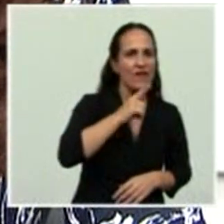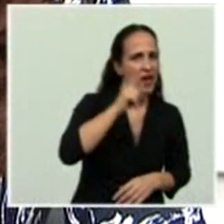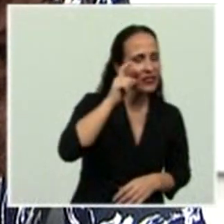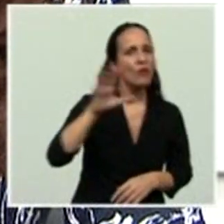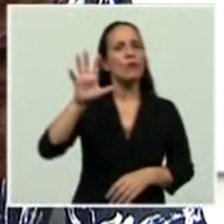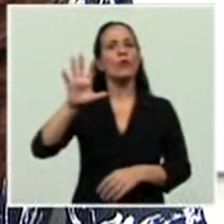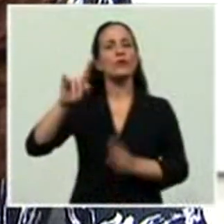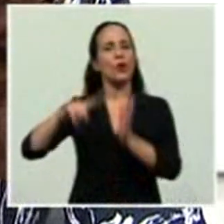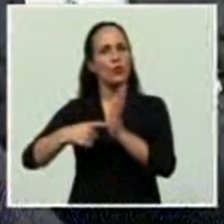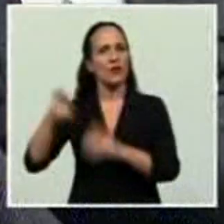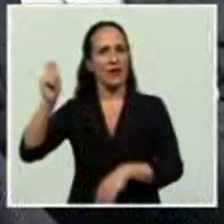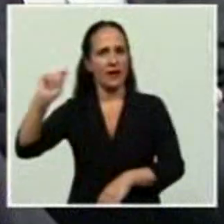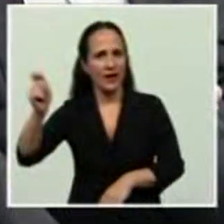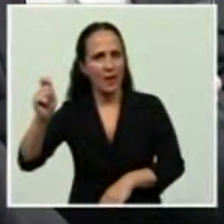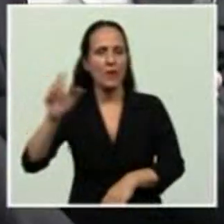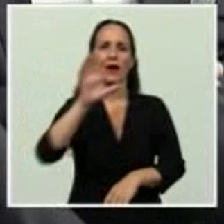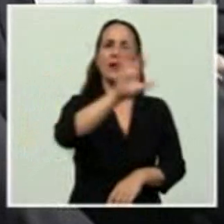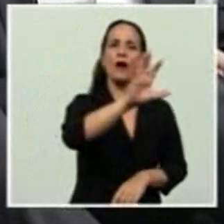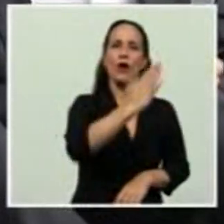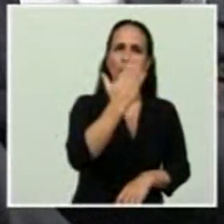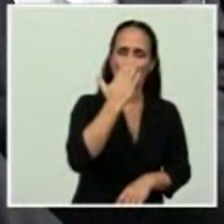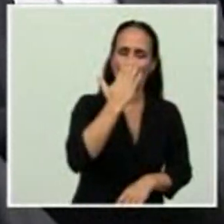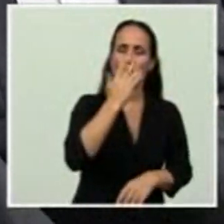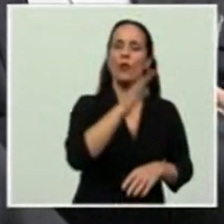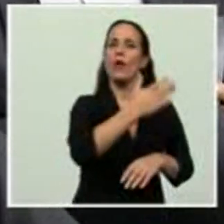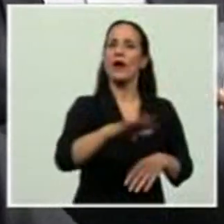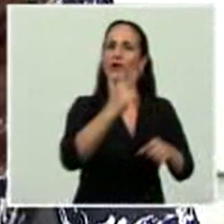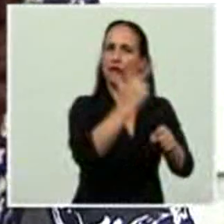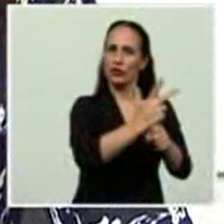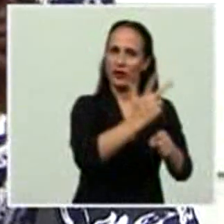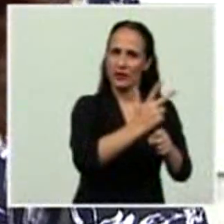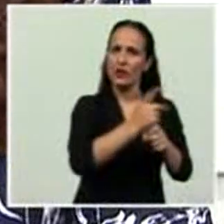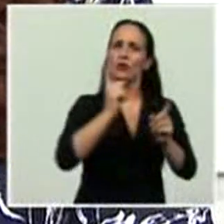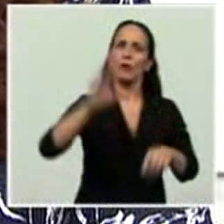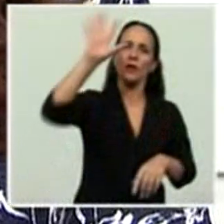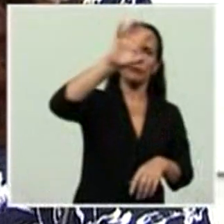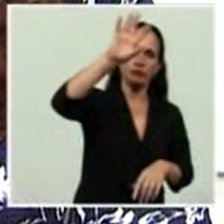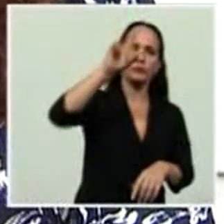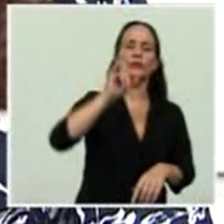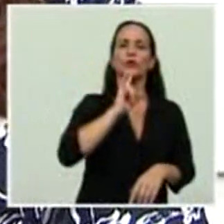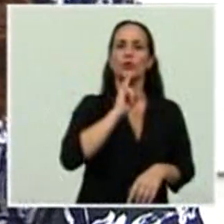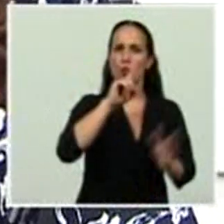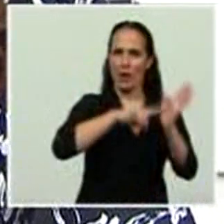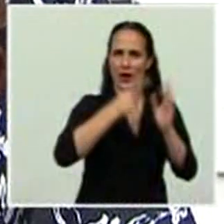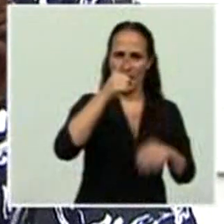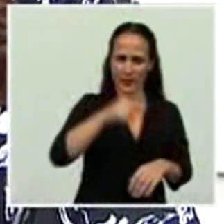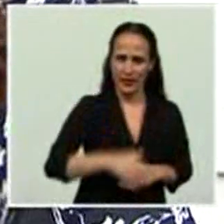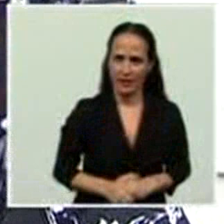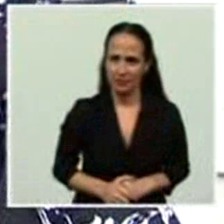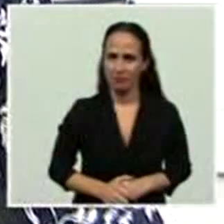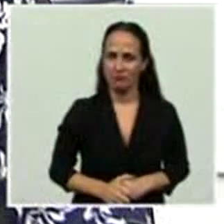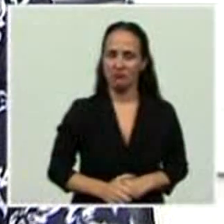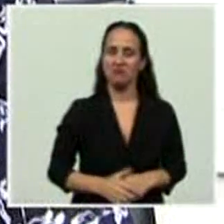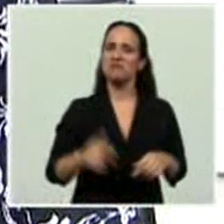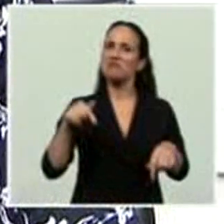Aires como en Río tercero provincia de Córdoba como también en San Miguel de tucumán capital hoy la verdad